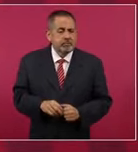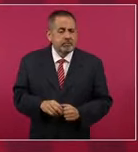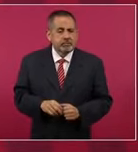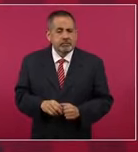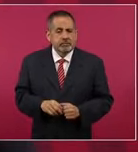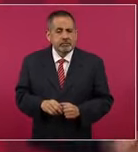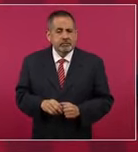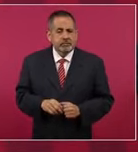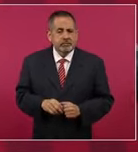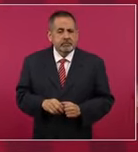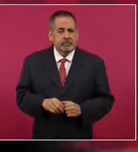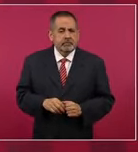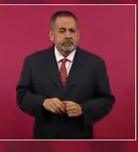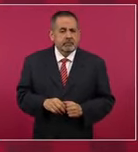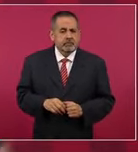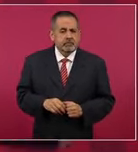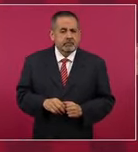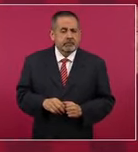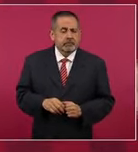de que